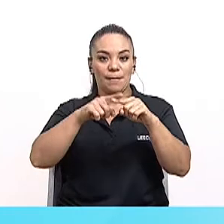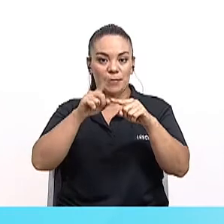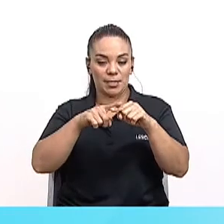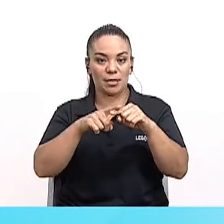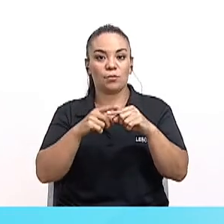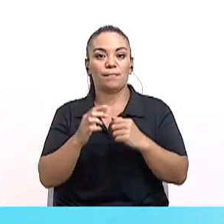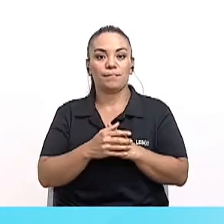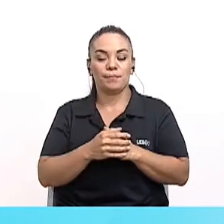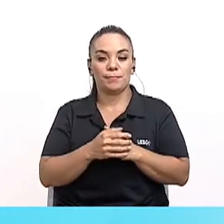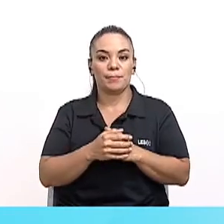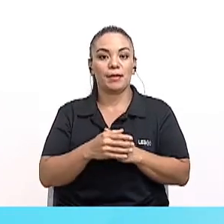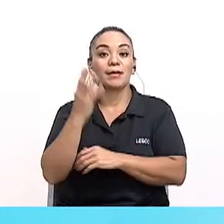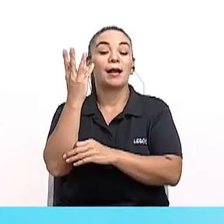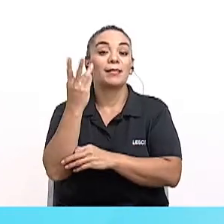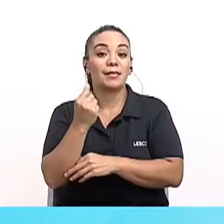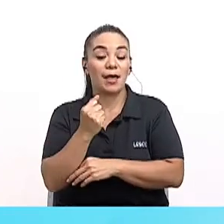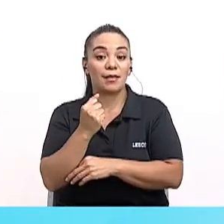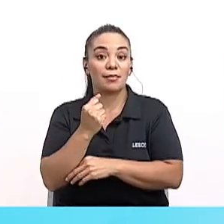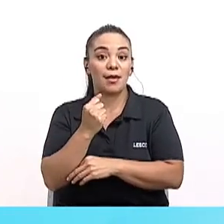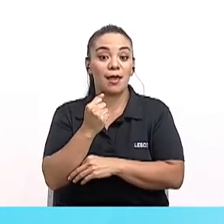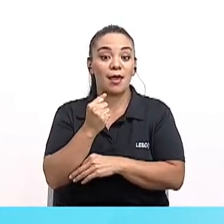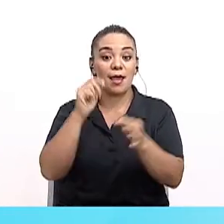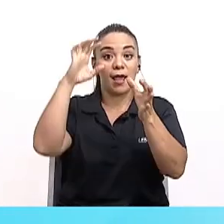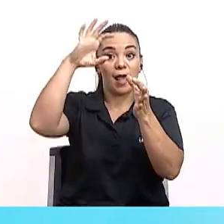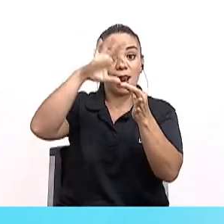de la cantidad de enlaces que tenga una